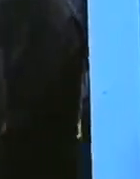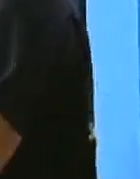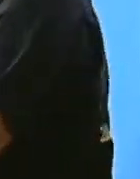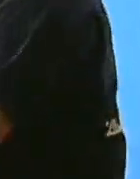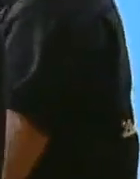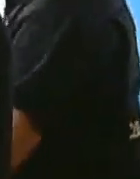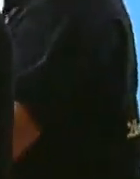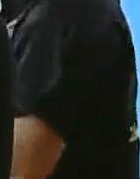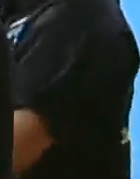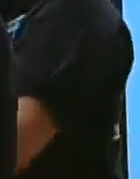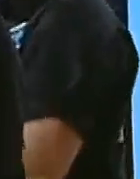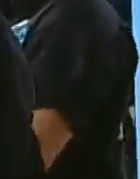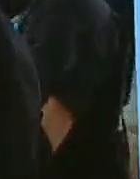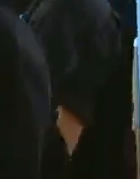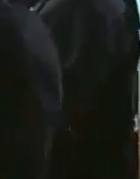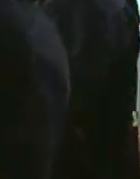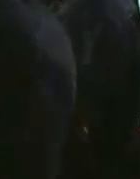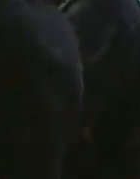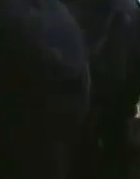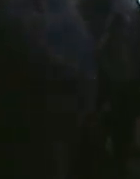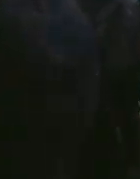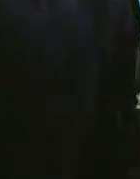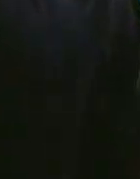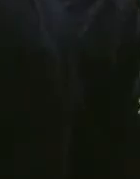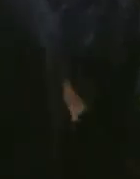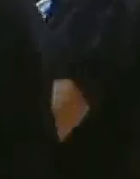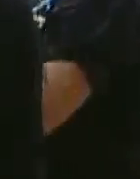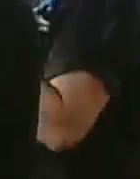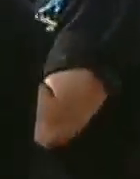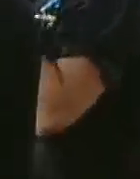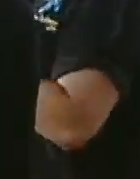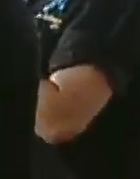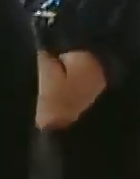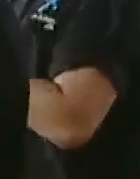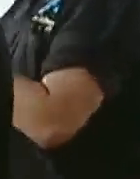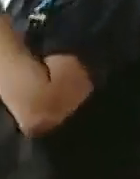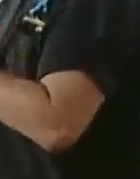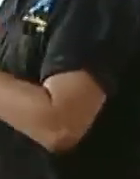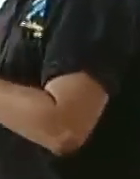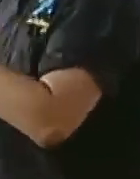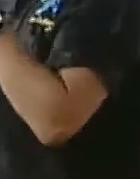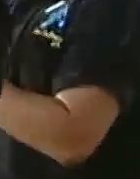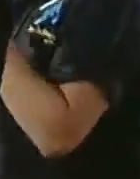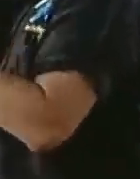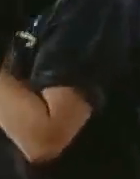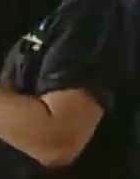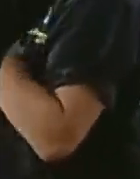del gobernador Héctor Rodríguez, muchas gracias, muy amable.